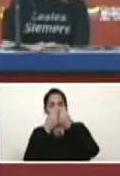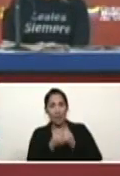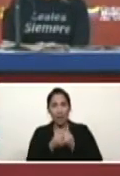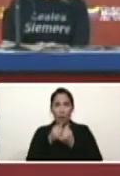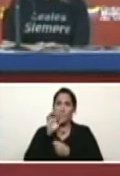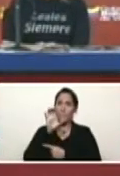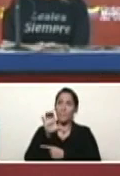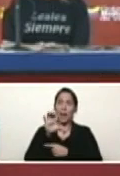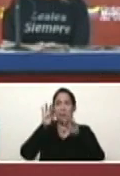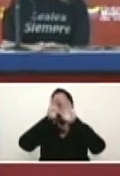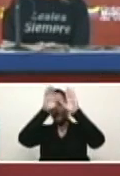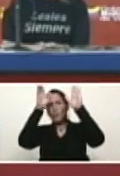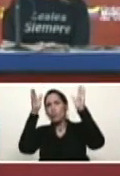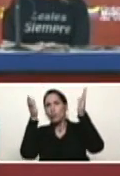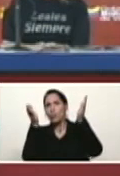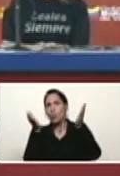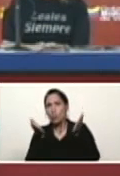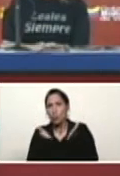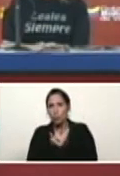mundo.